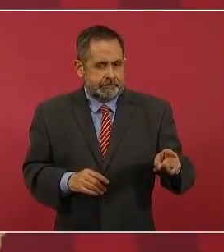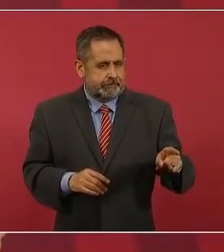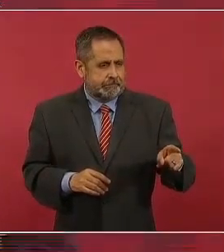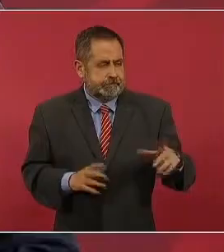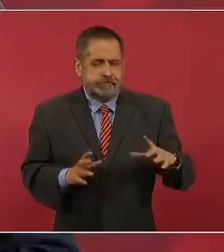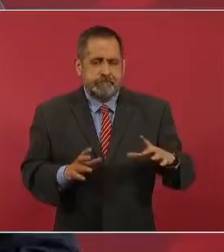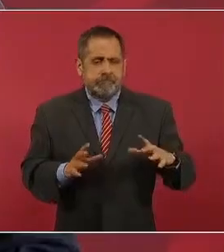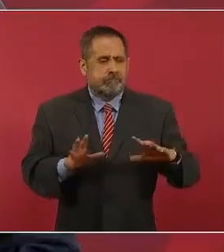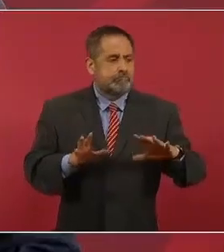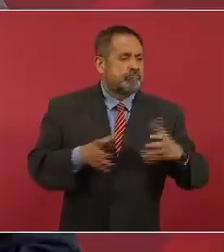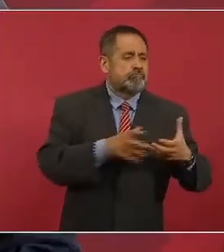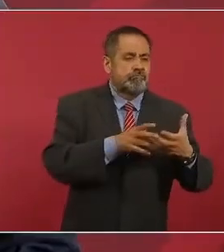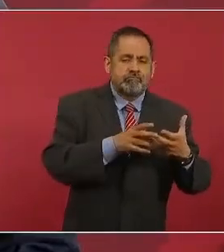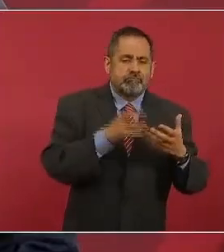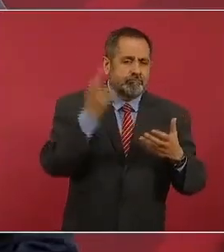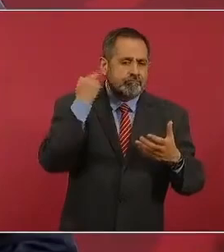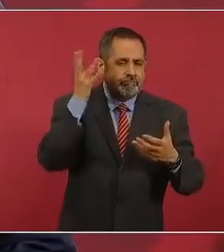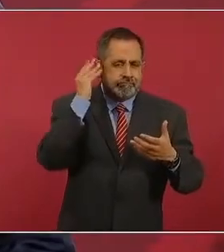ladeados.